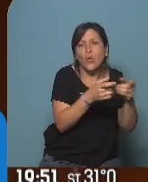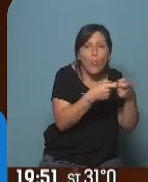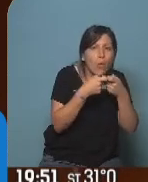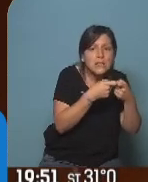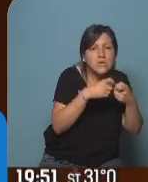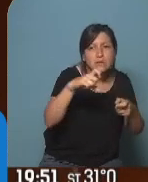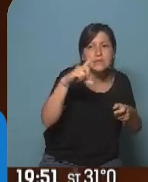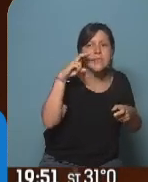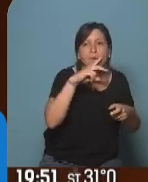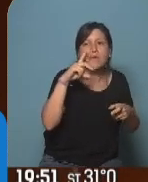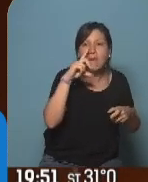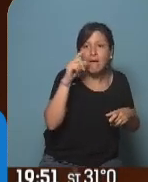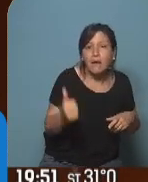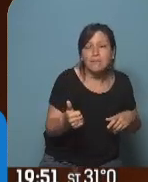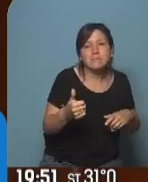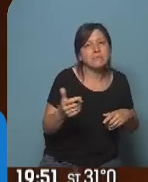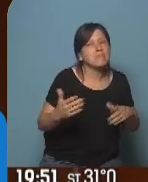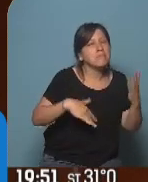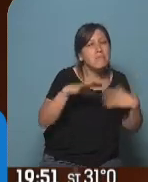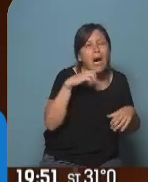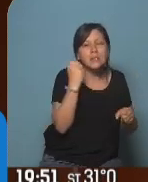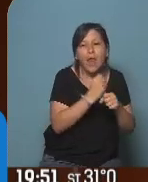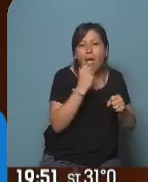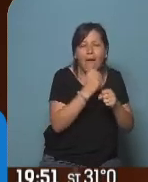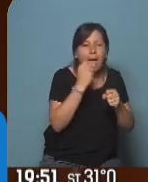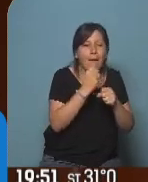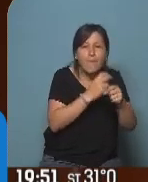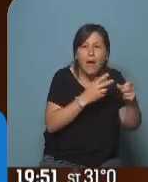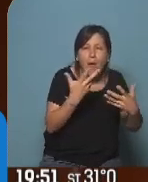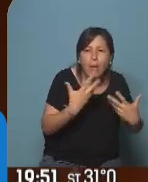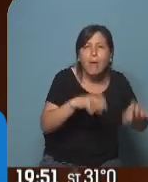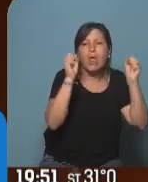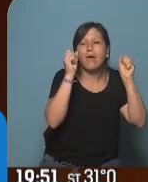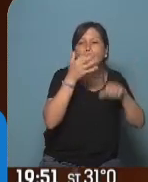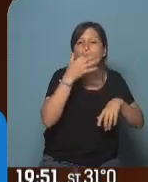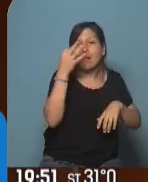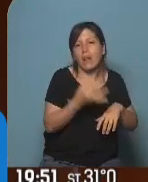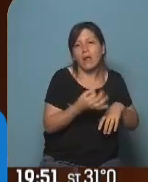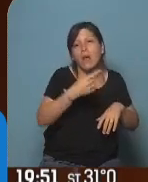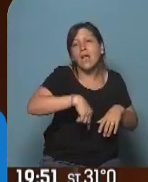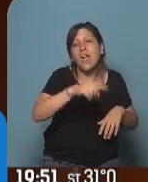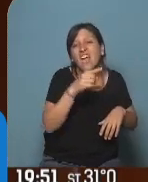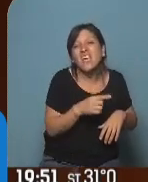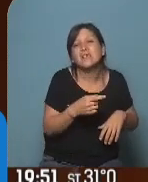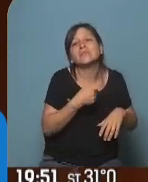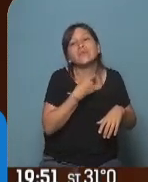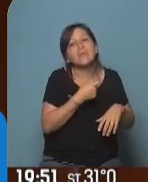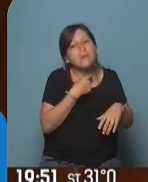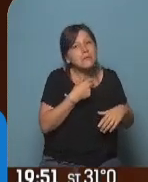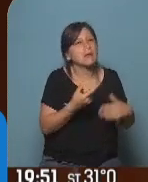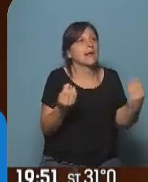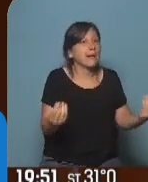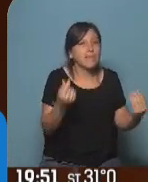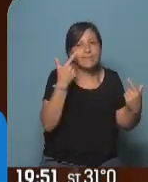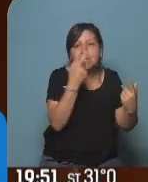especialmente trabajan siempre ha trabajado siempre la búsqueda de la verdad y eso supone tener relaciones investigar y